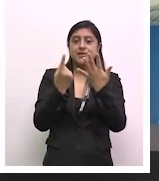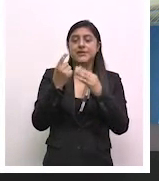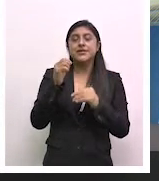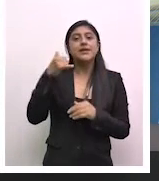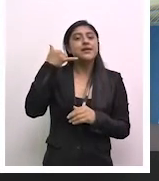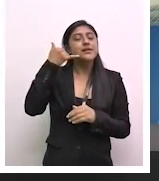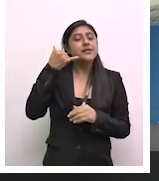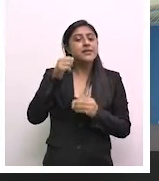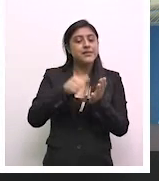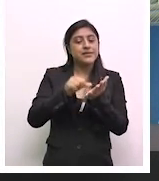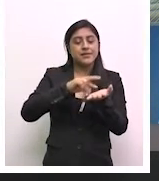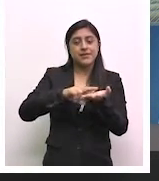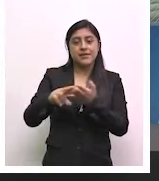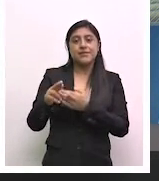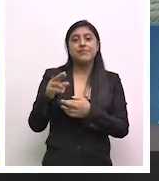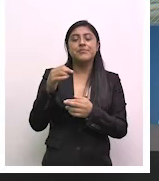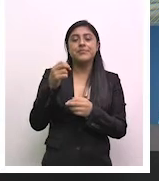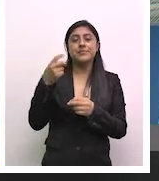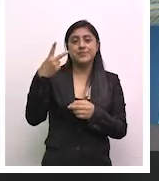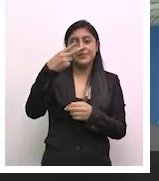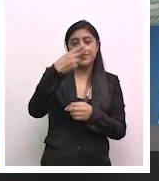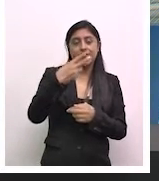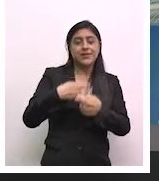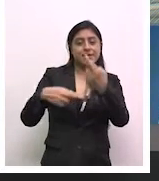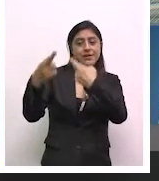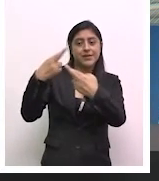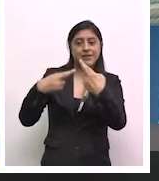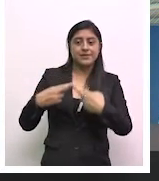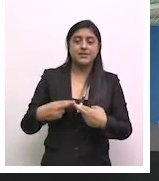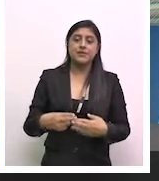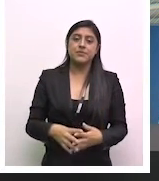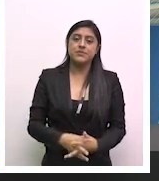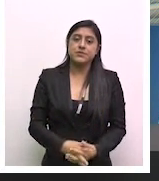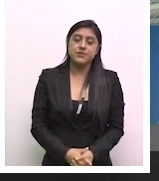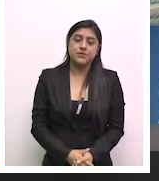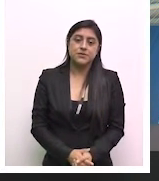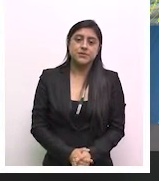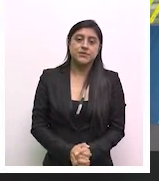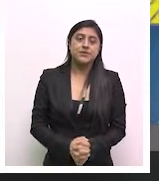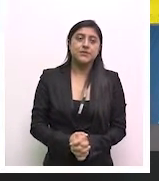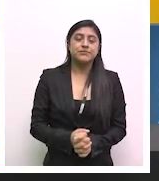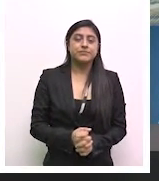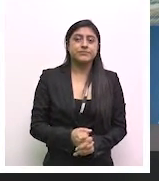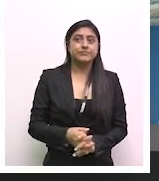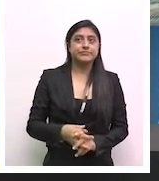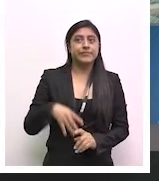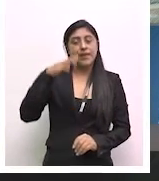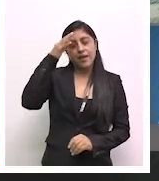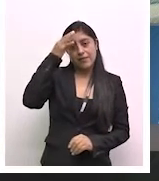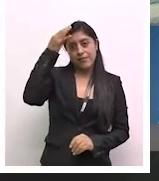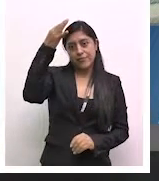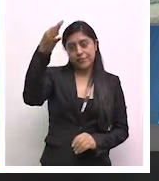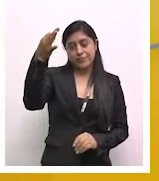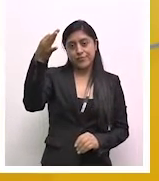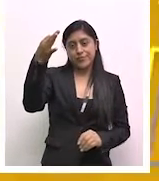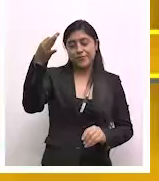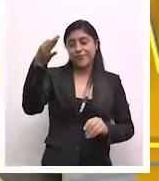dudas registrales, llame al 1516, el call center de RENAP. Vamos a una pausa y regresamos en breve.